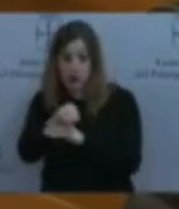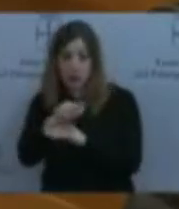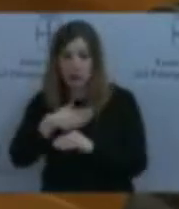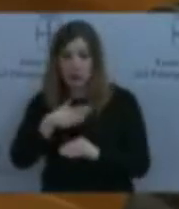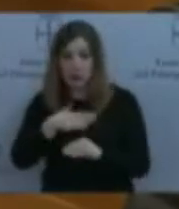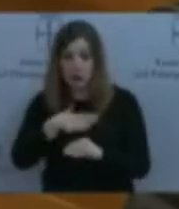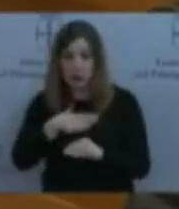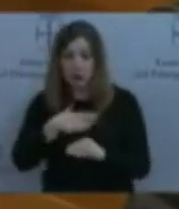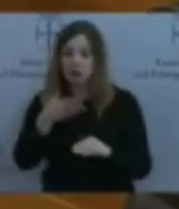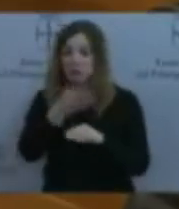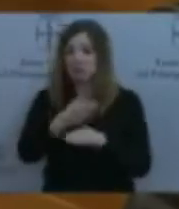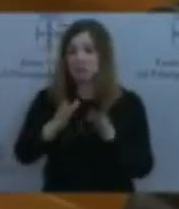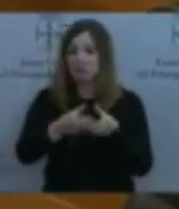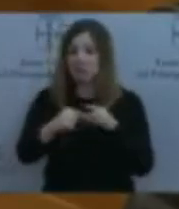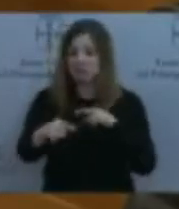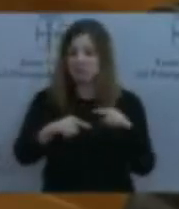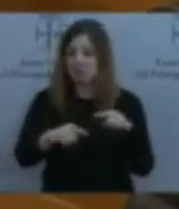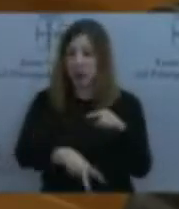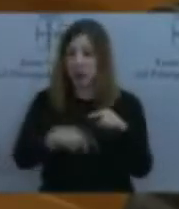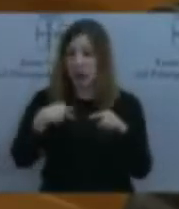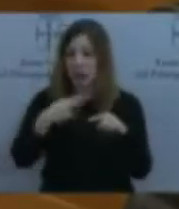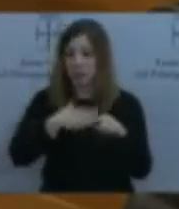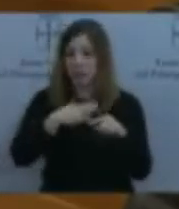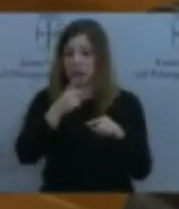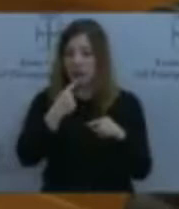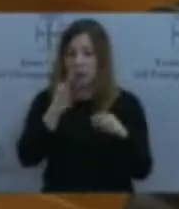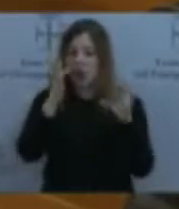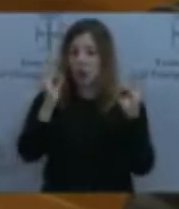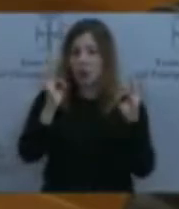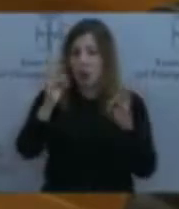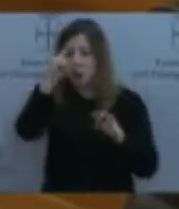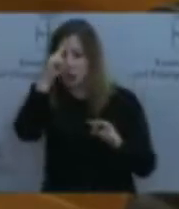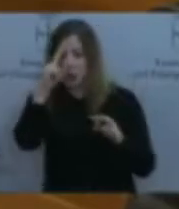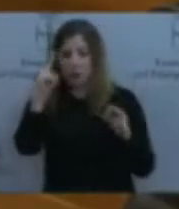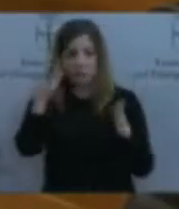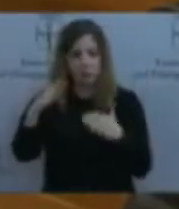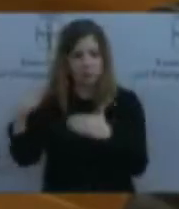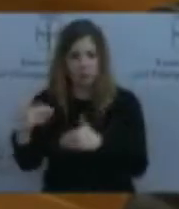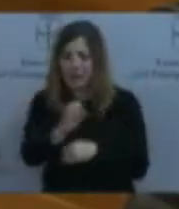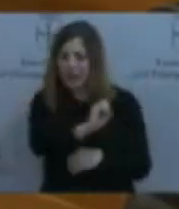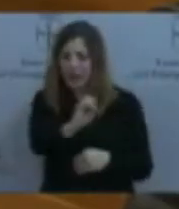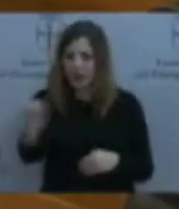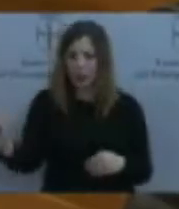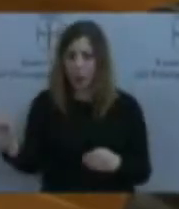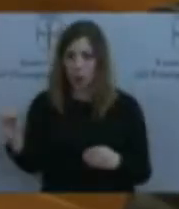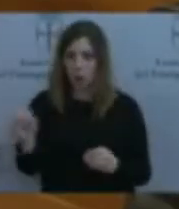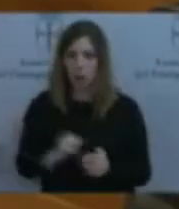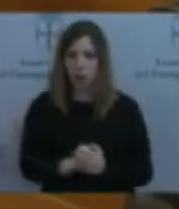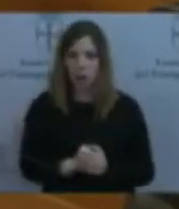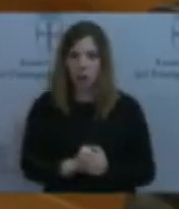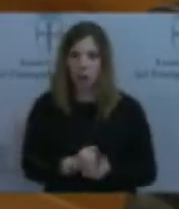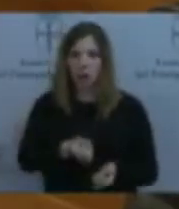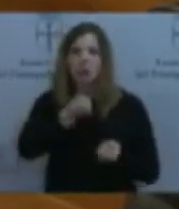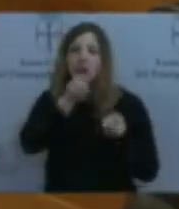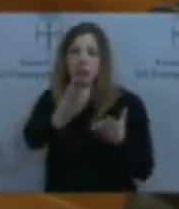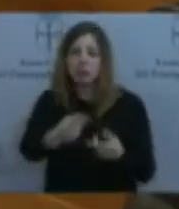esta alarma o esta preocupación. Es más, ni uno solo de ellos ha manifestado públicamente tal